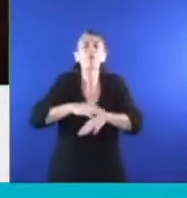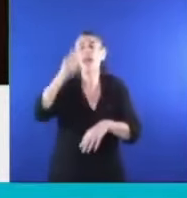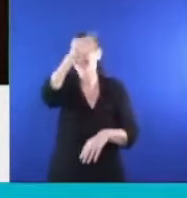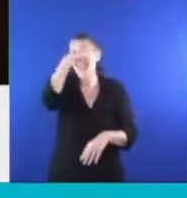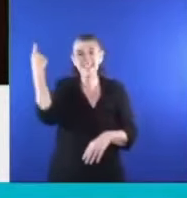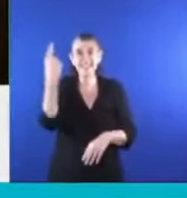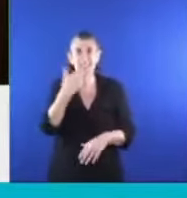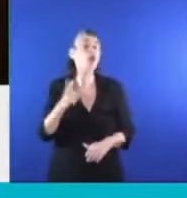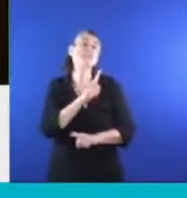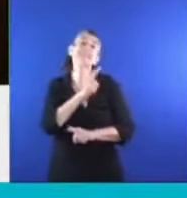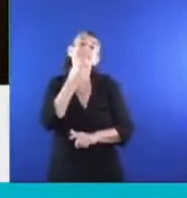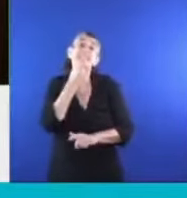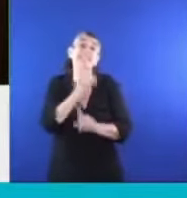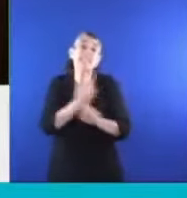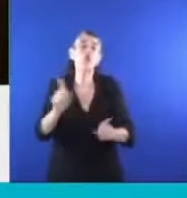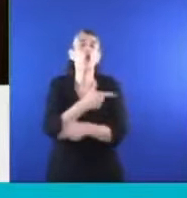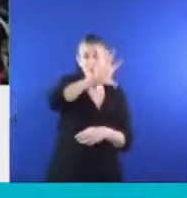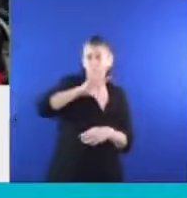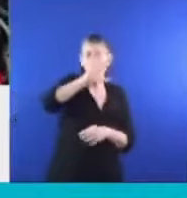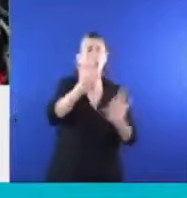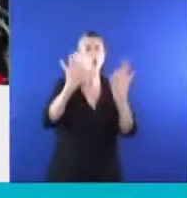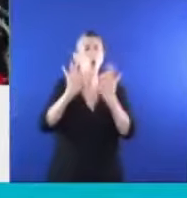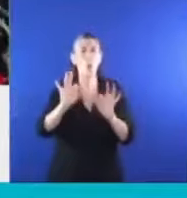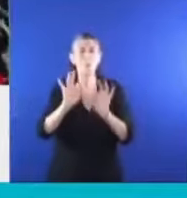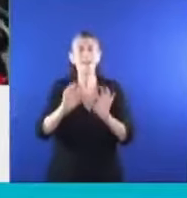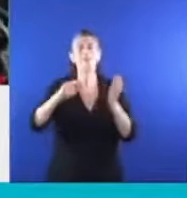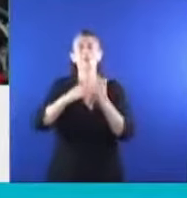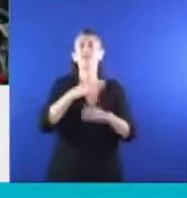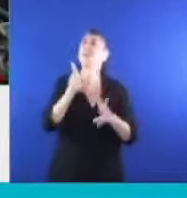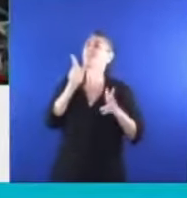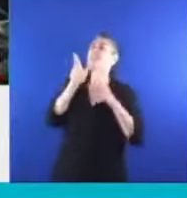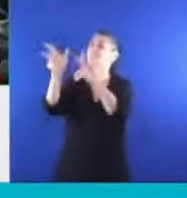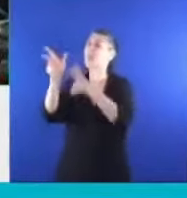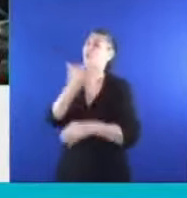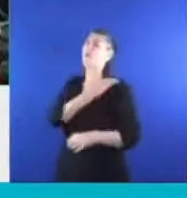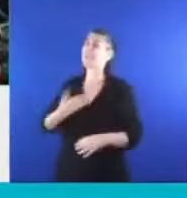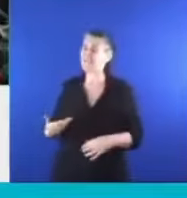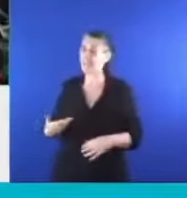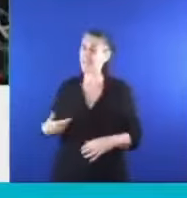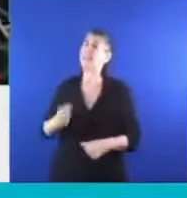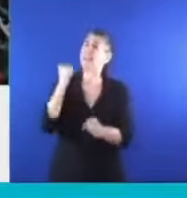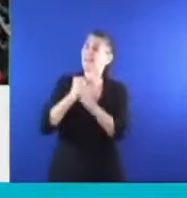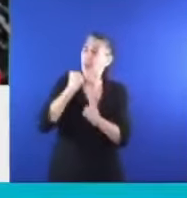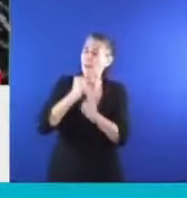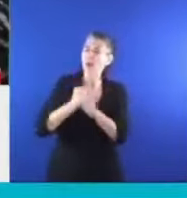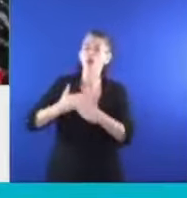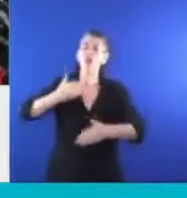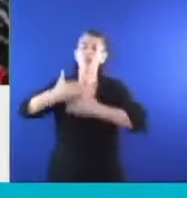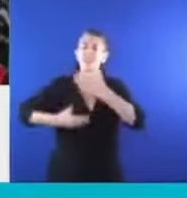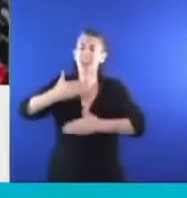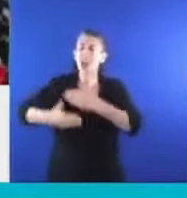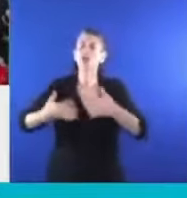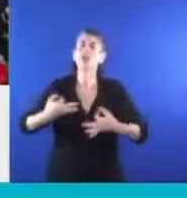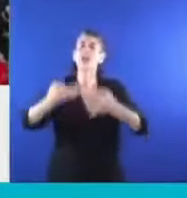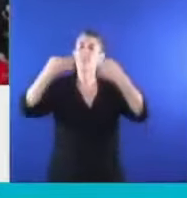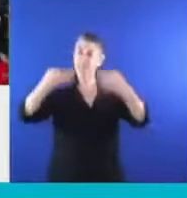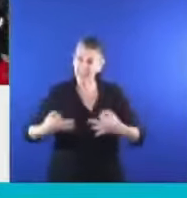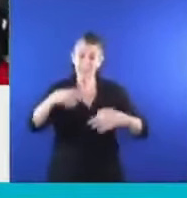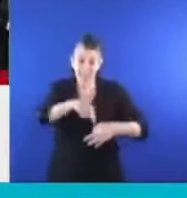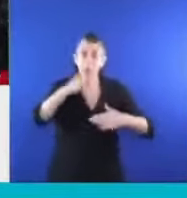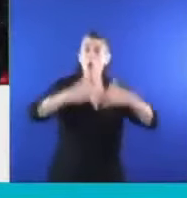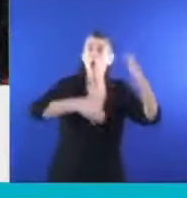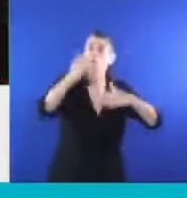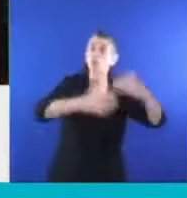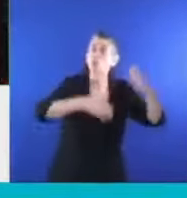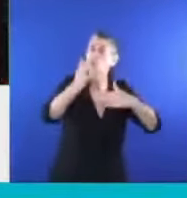hay dignidad en la provincia de Buenos Aires. Le decimos al presidente que el trabajo, el desarrollo y la dignidad que estas obras